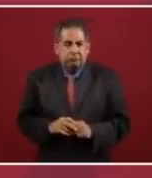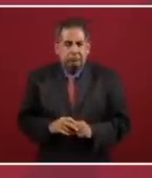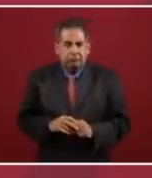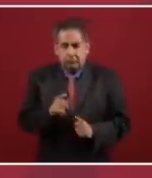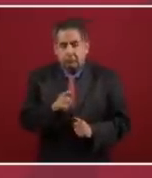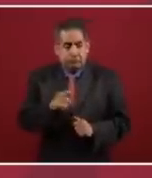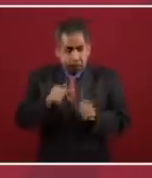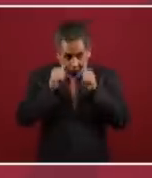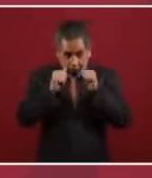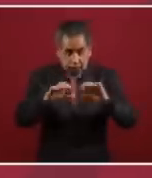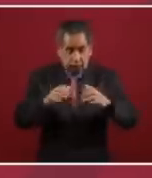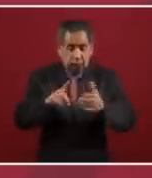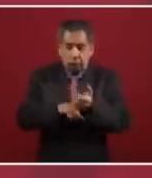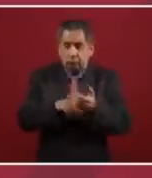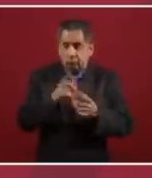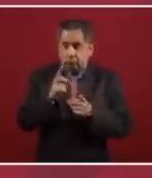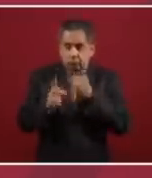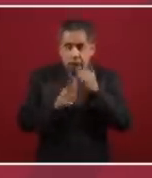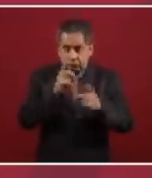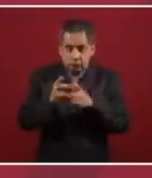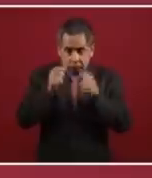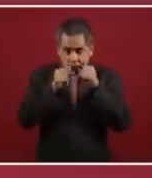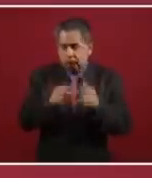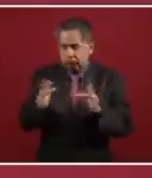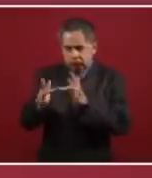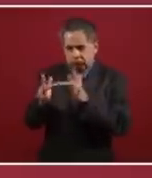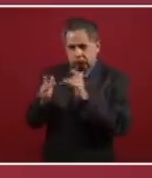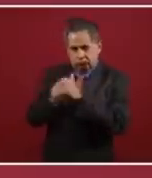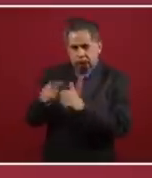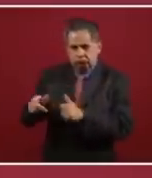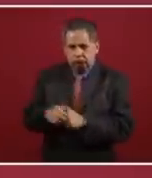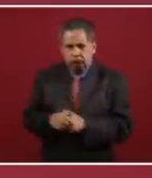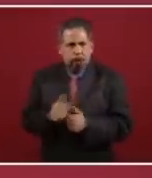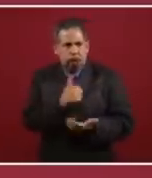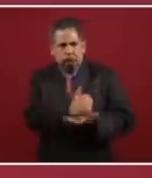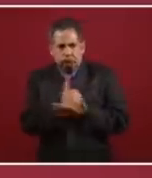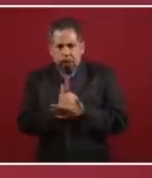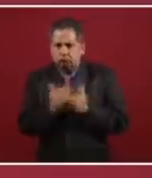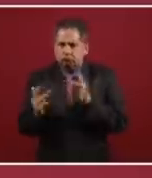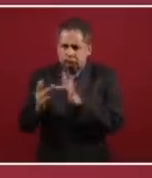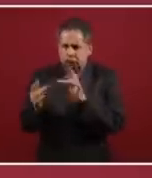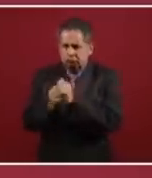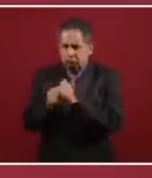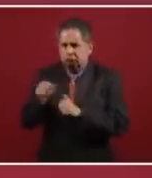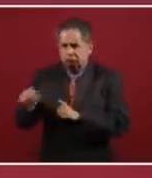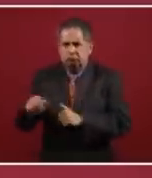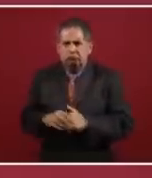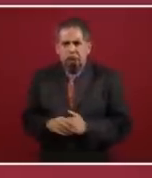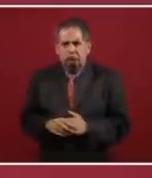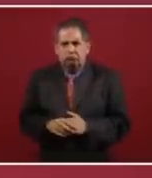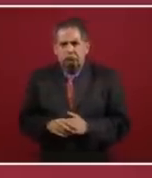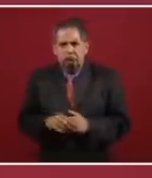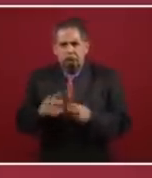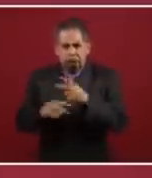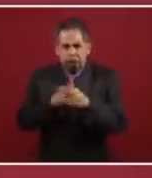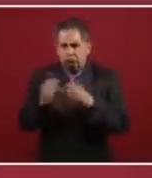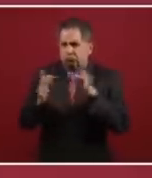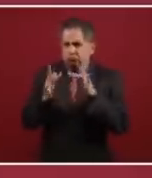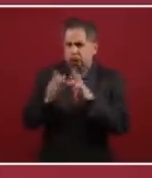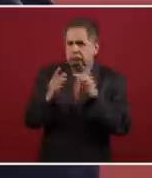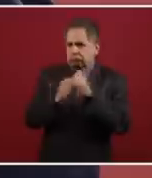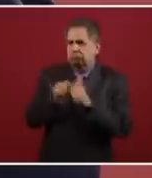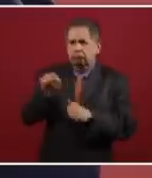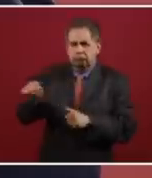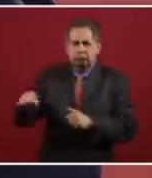le importa mucho lo de el deporte y él me ayuda en esto. Entonces, se va a poner en